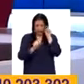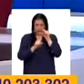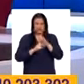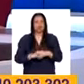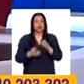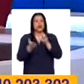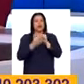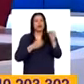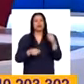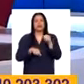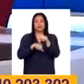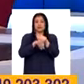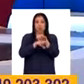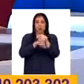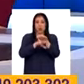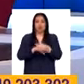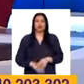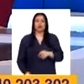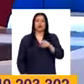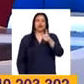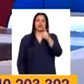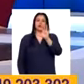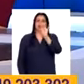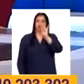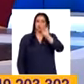en el mes de julio con